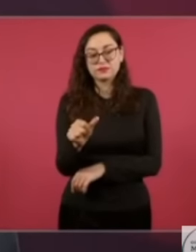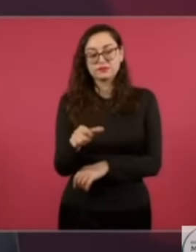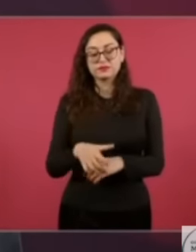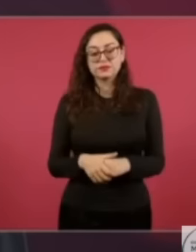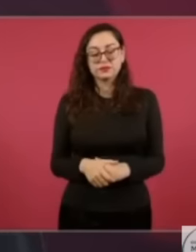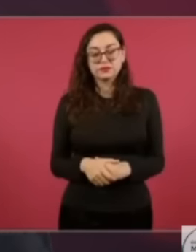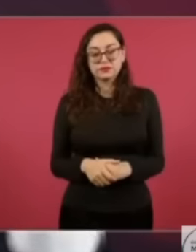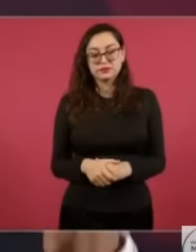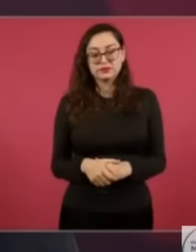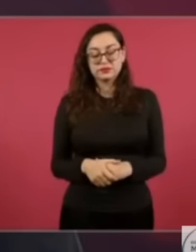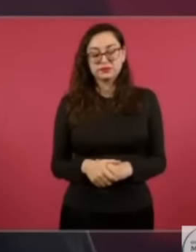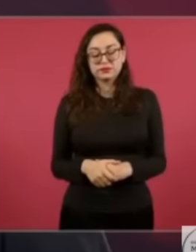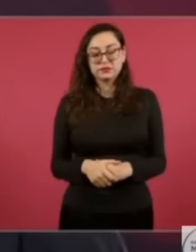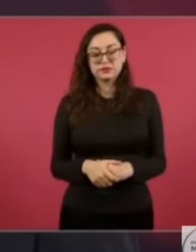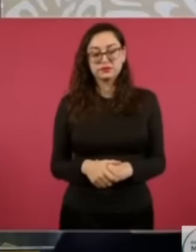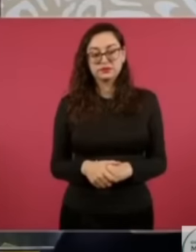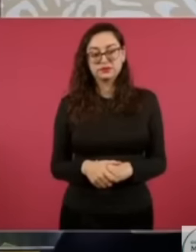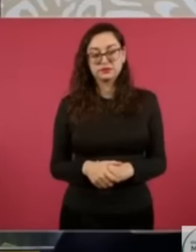Y por eso